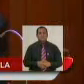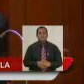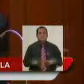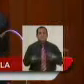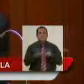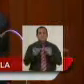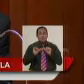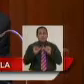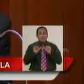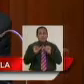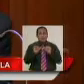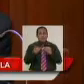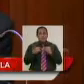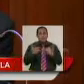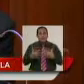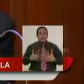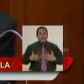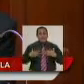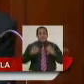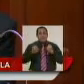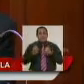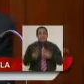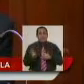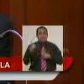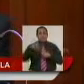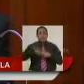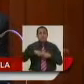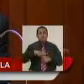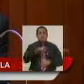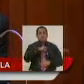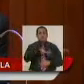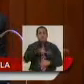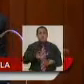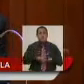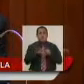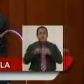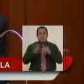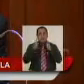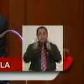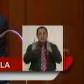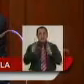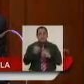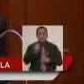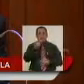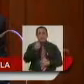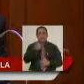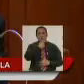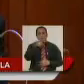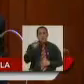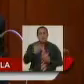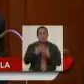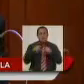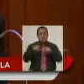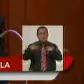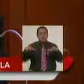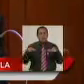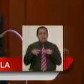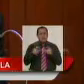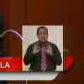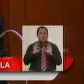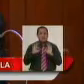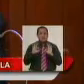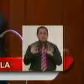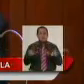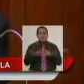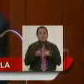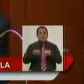Vamos a continuar con el esfuerzo de inclusión social y atención a nuestros compatriotas en situación de vulnerabilidad,